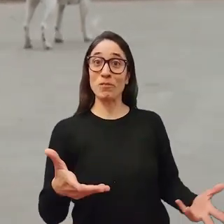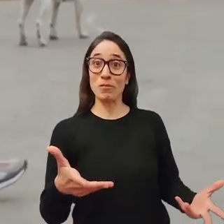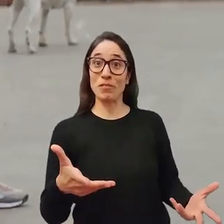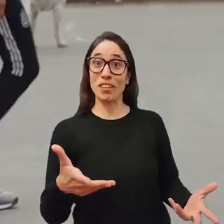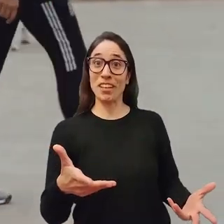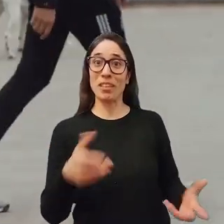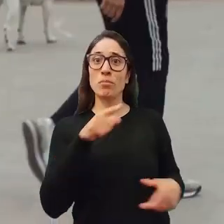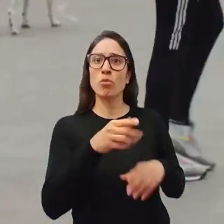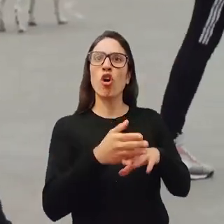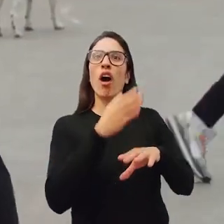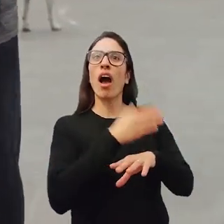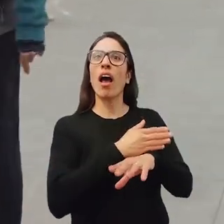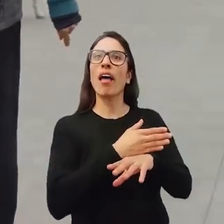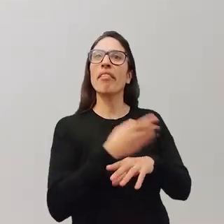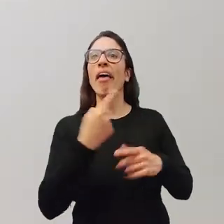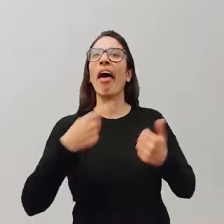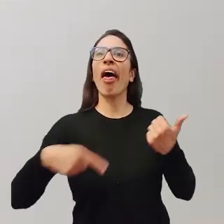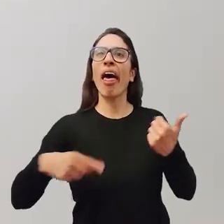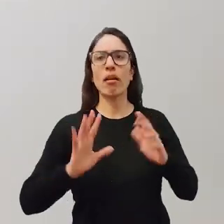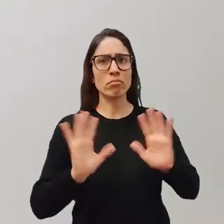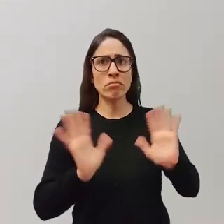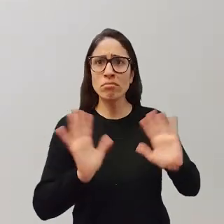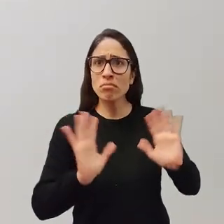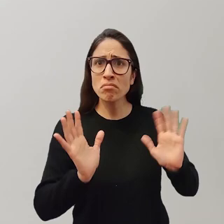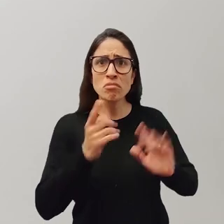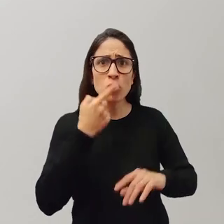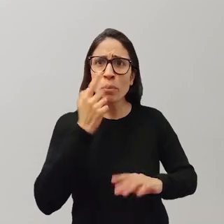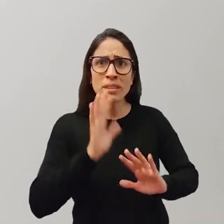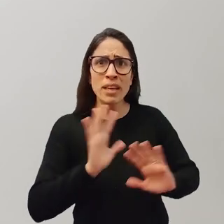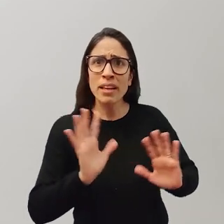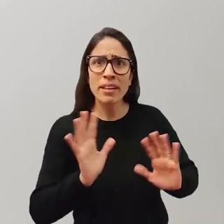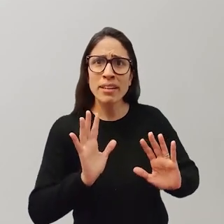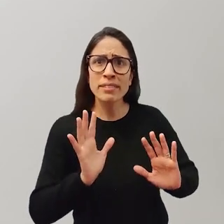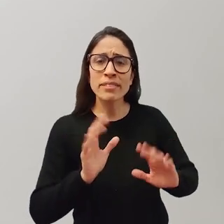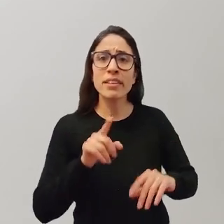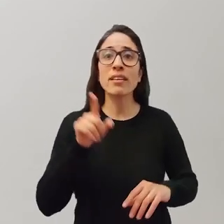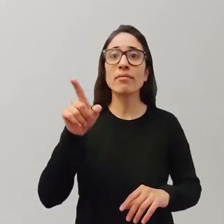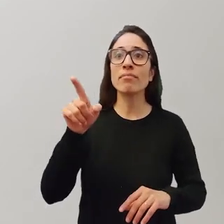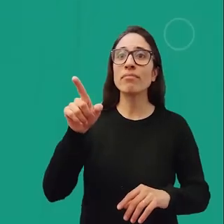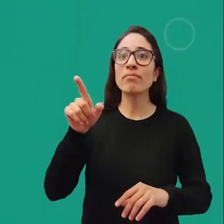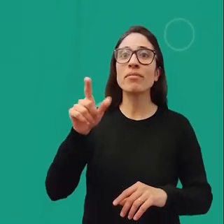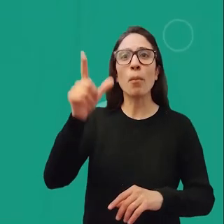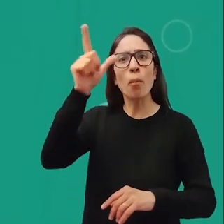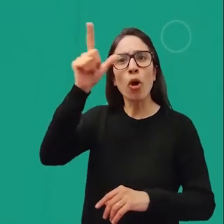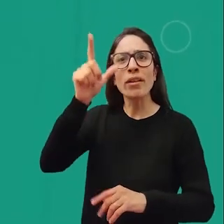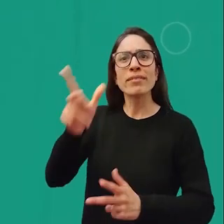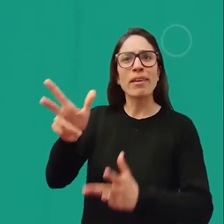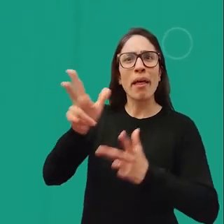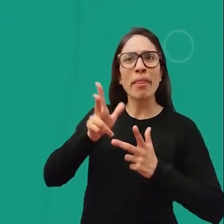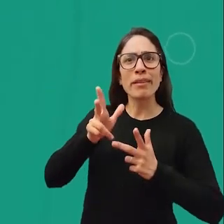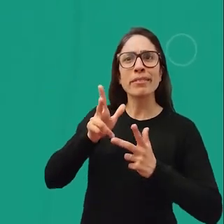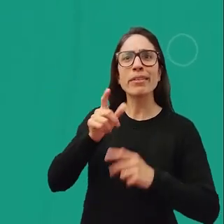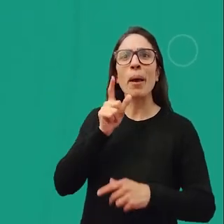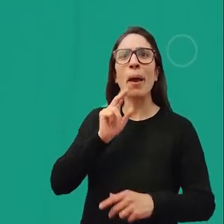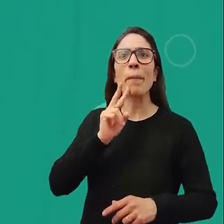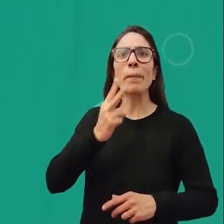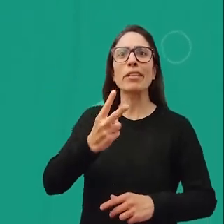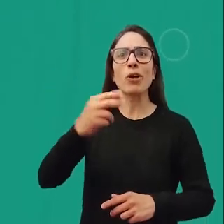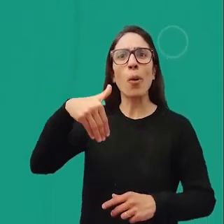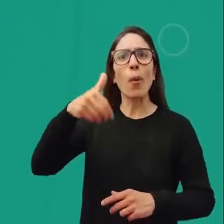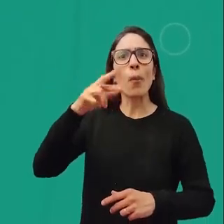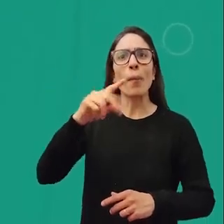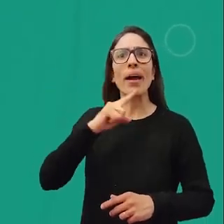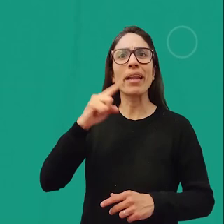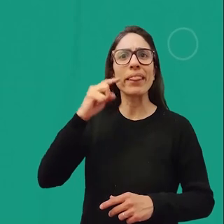qué hicieron, ni qué no hicieron. Y el servicio penitenciario nos dice, bueno, Martínez hoy no sale, no sabemos ni quién es Martínez, porque para nosotras